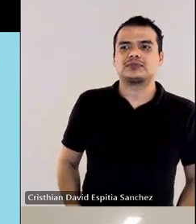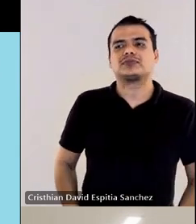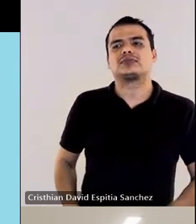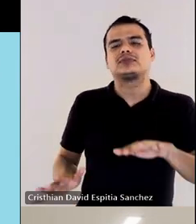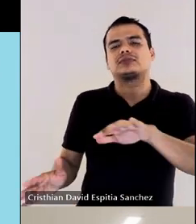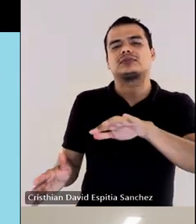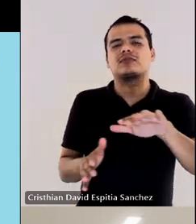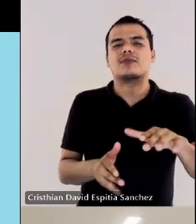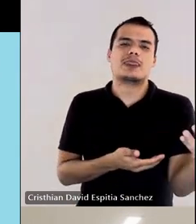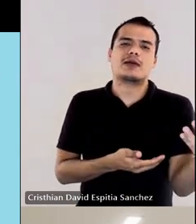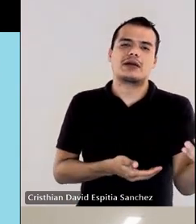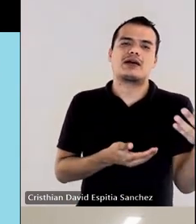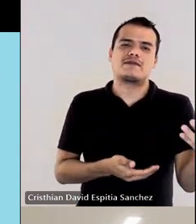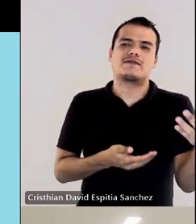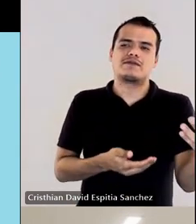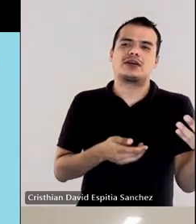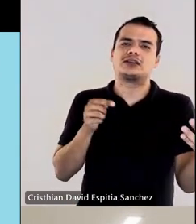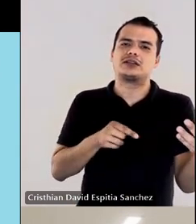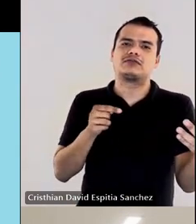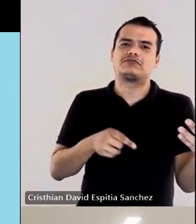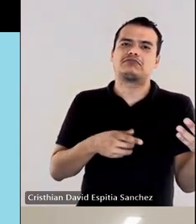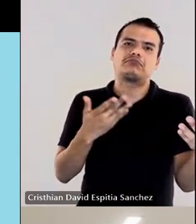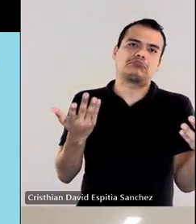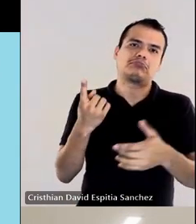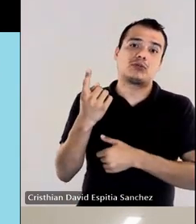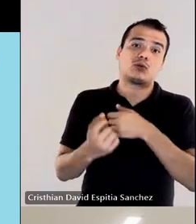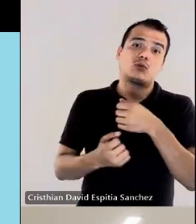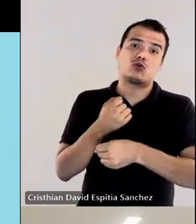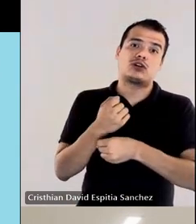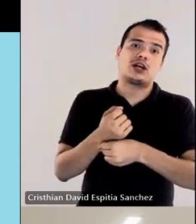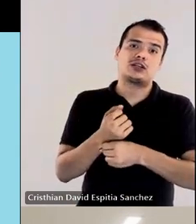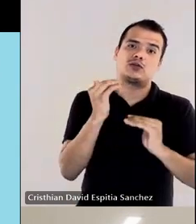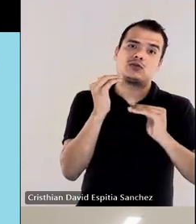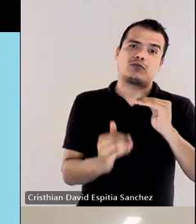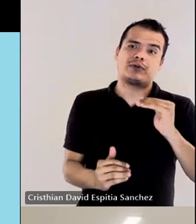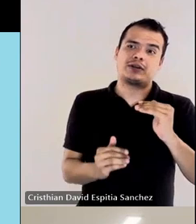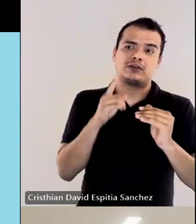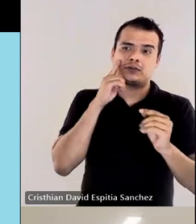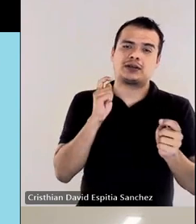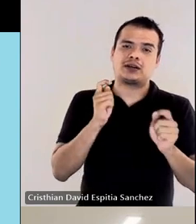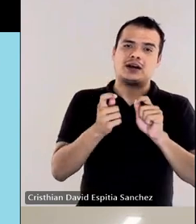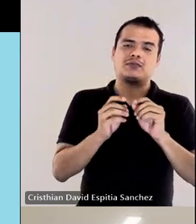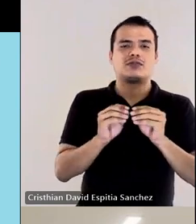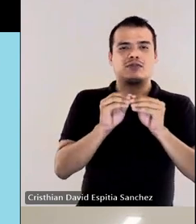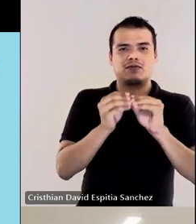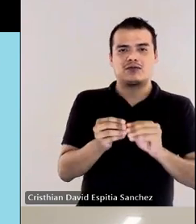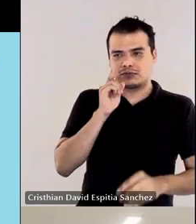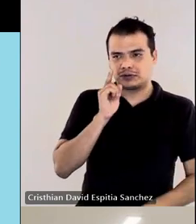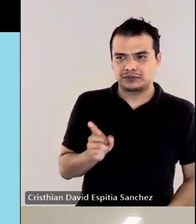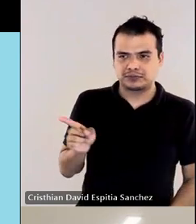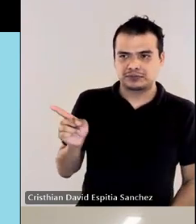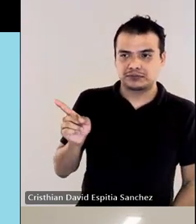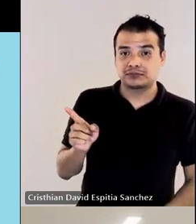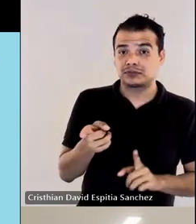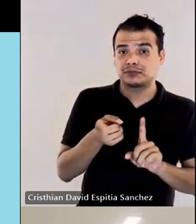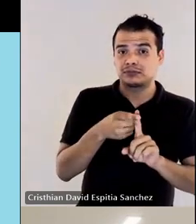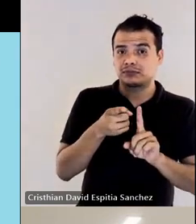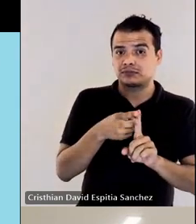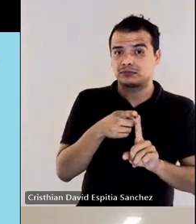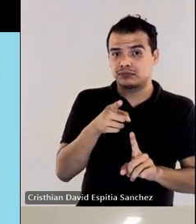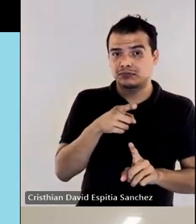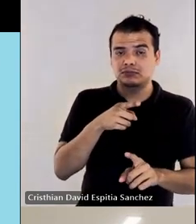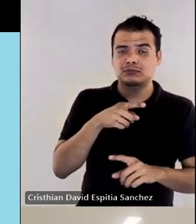En el caso de los bebés o lactantes menores de 1 año, hay unos cambios. En este caso lo mismo, se evalúa que el paciente